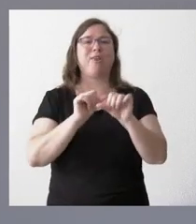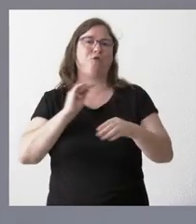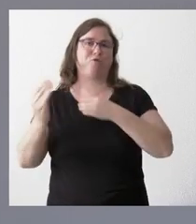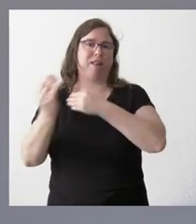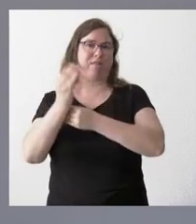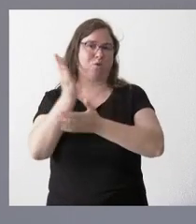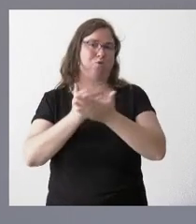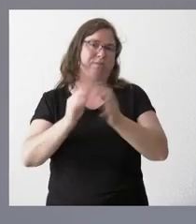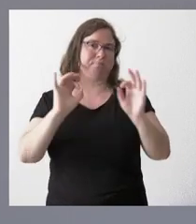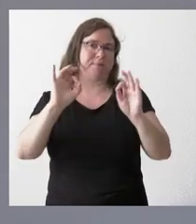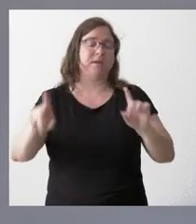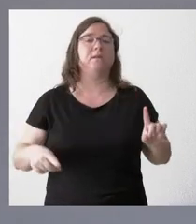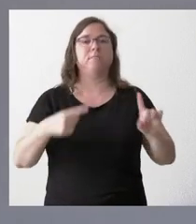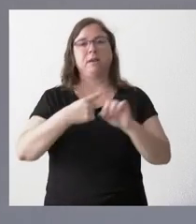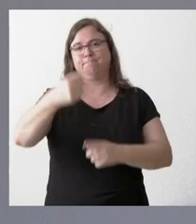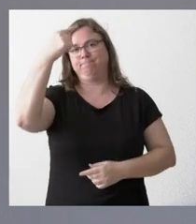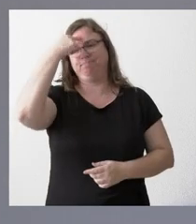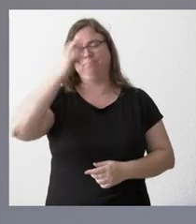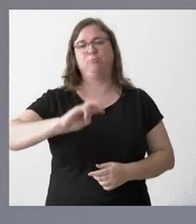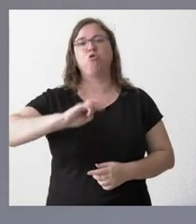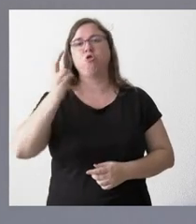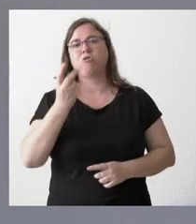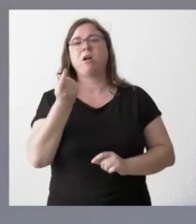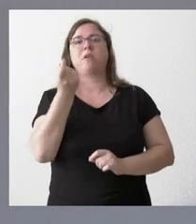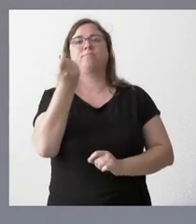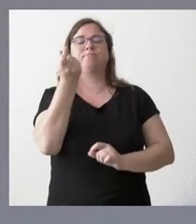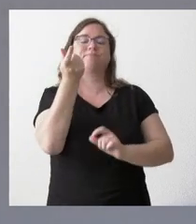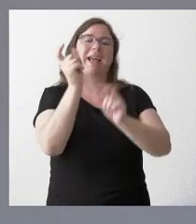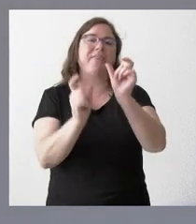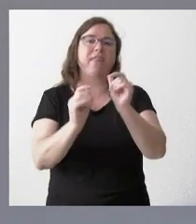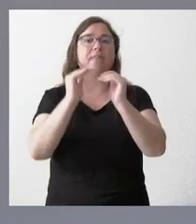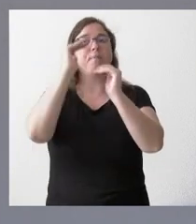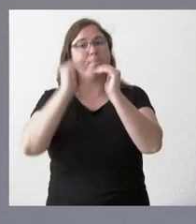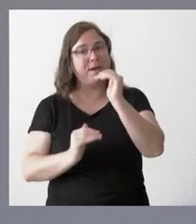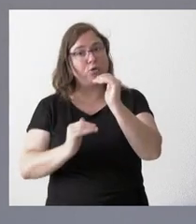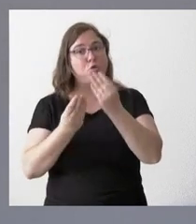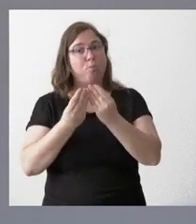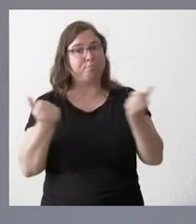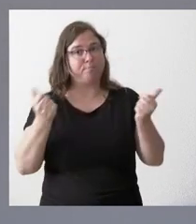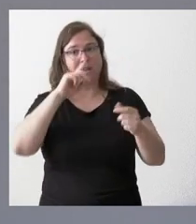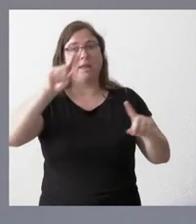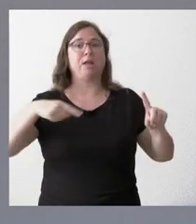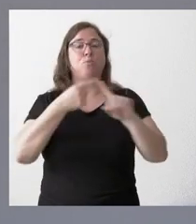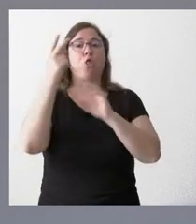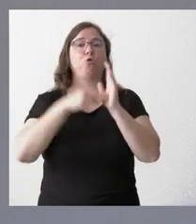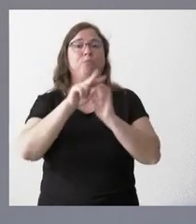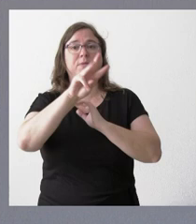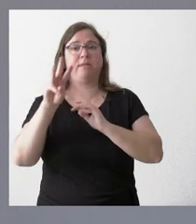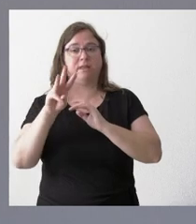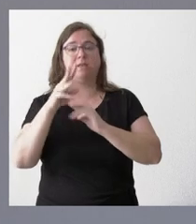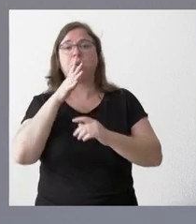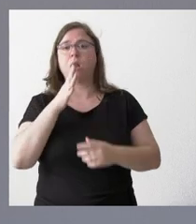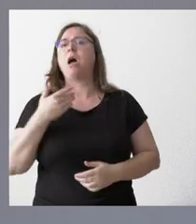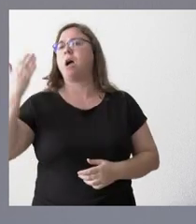pero hay que tener en cuenta que hay otras cuantías que bajan o que desaparecen para el próximo año 2023 y que hemos disfrutado en este ejercicio en